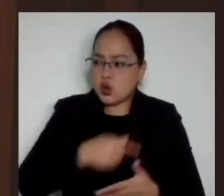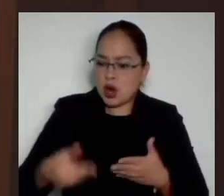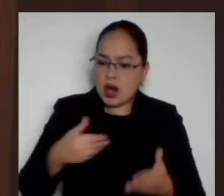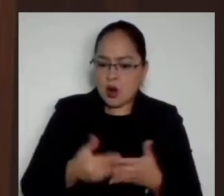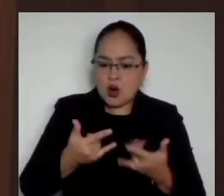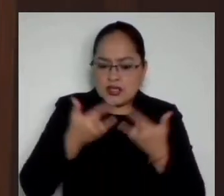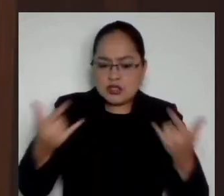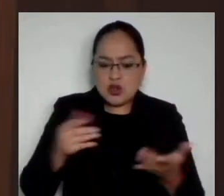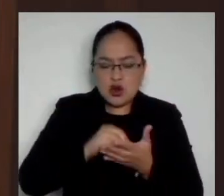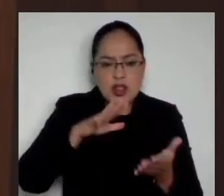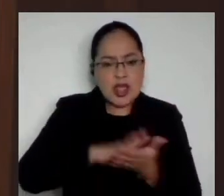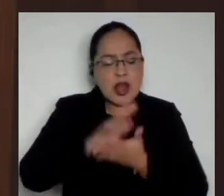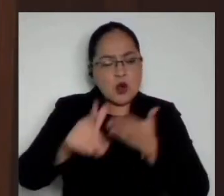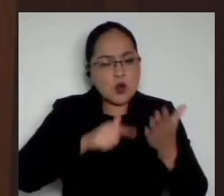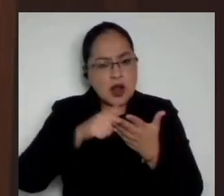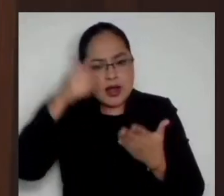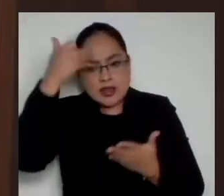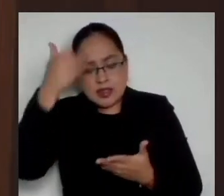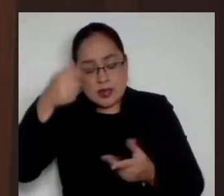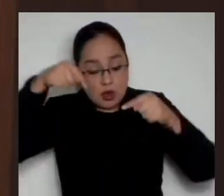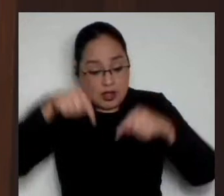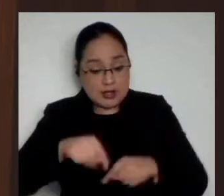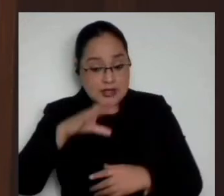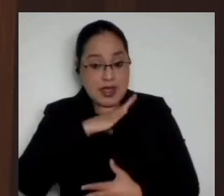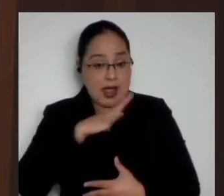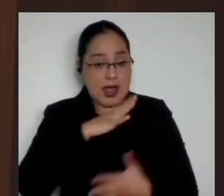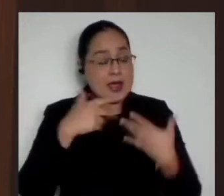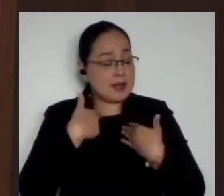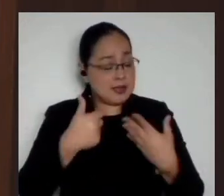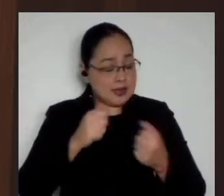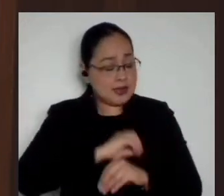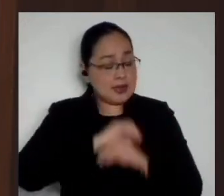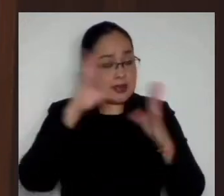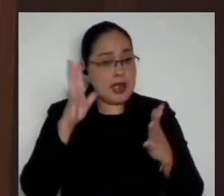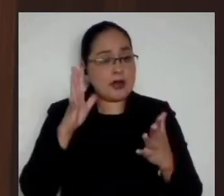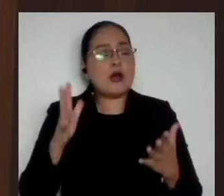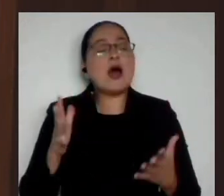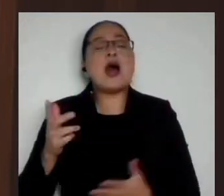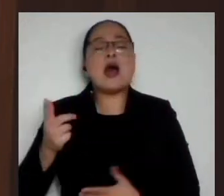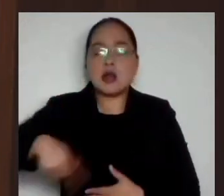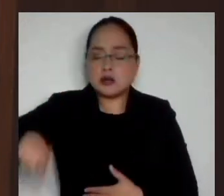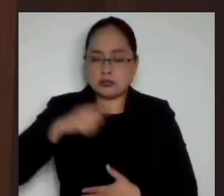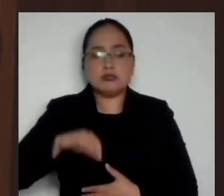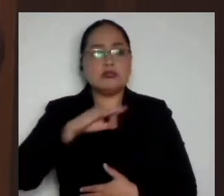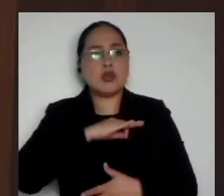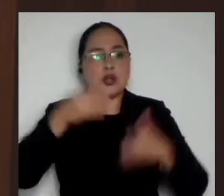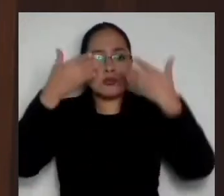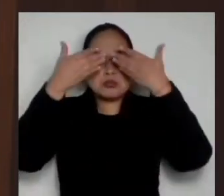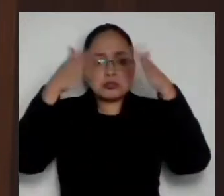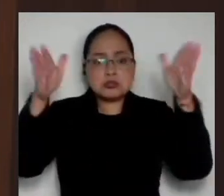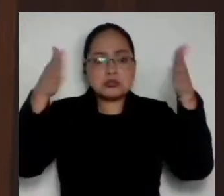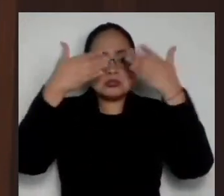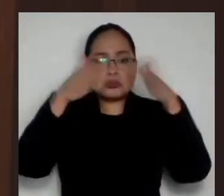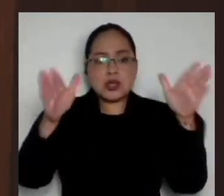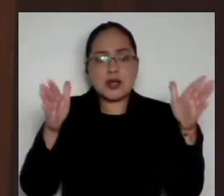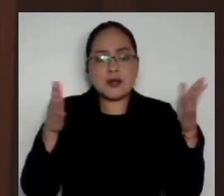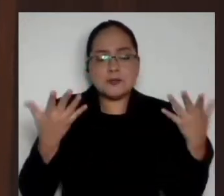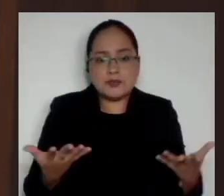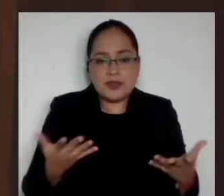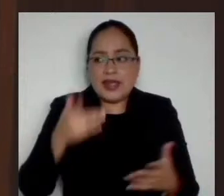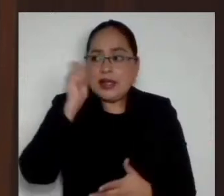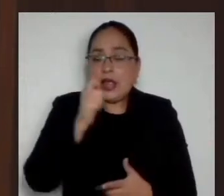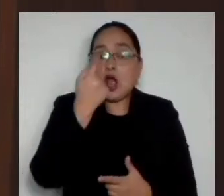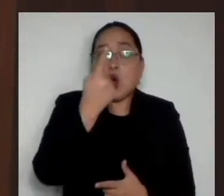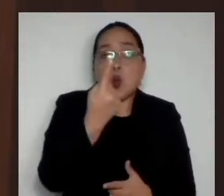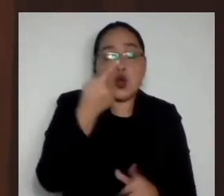el espacio. Y eso nos tiene que dar la claridad de que una cosa es el discurso y otra